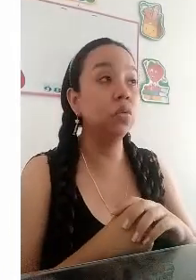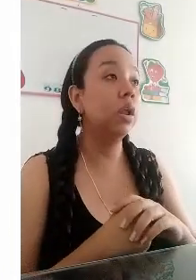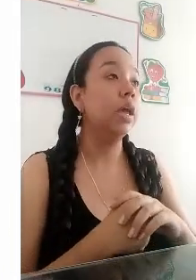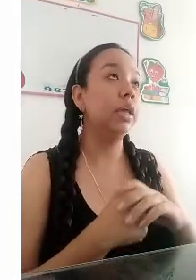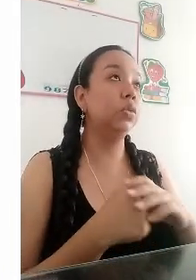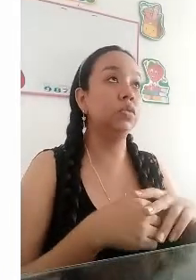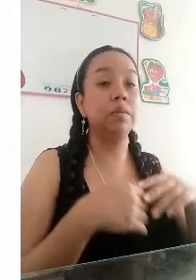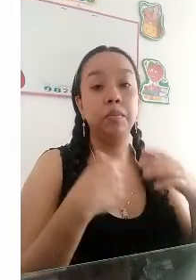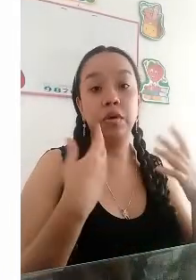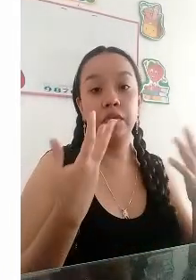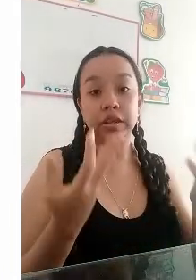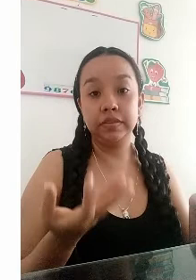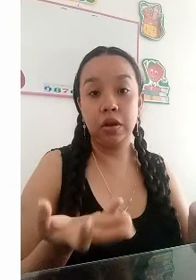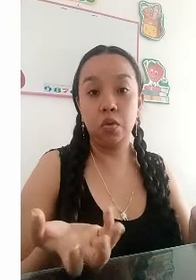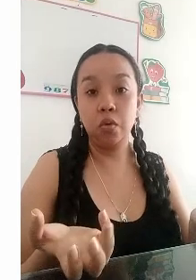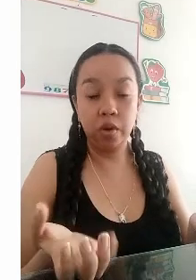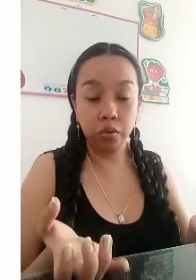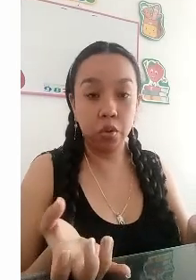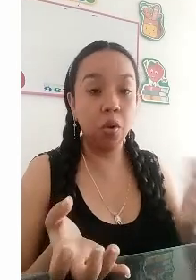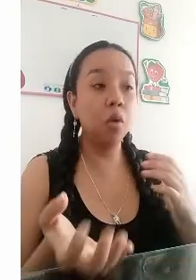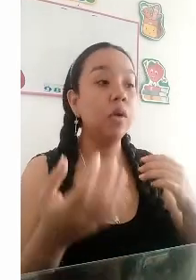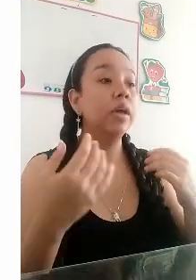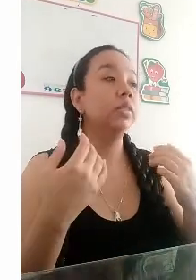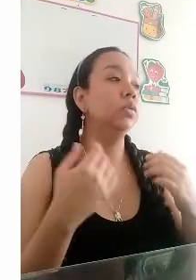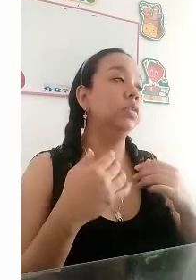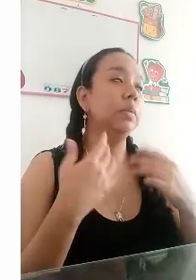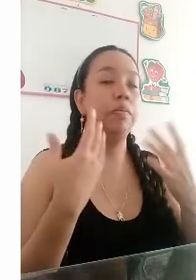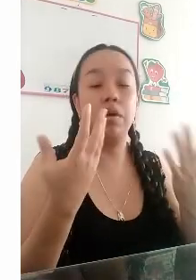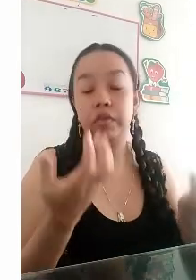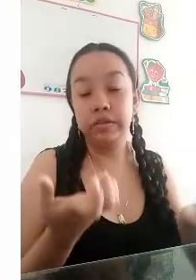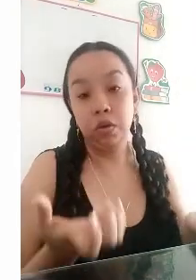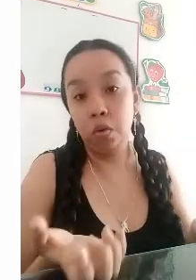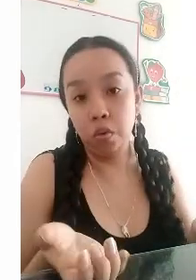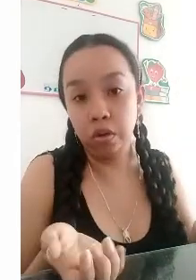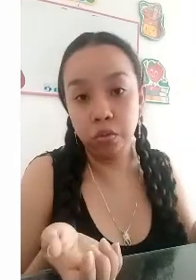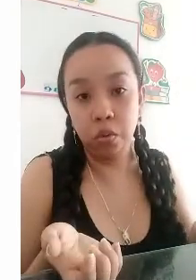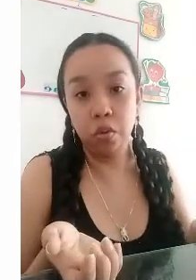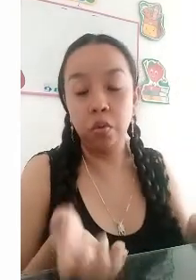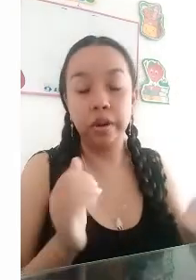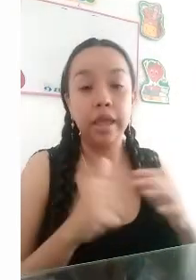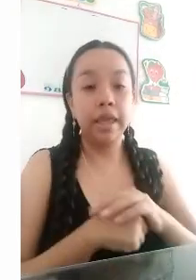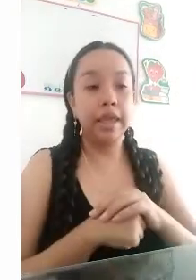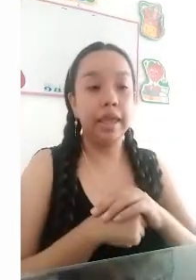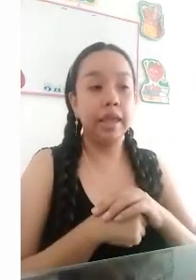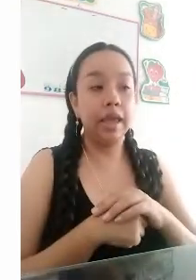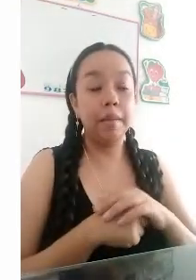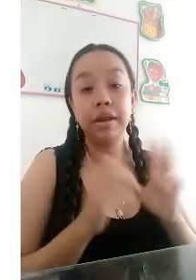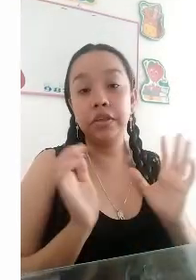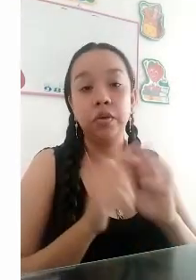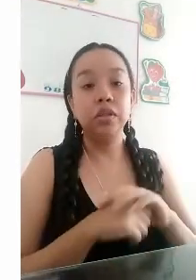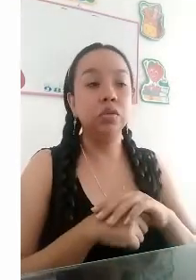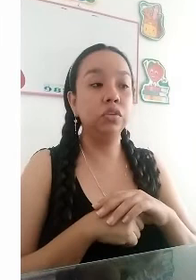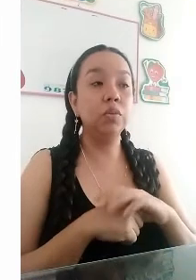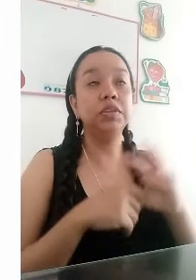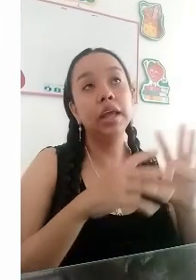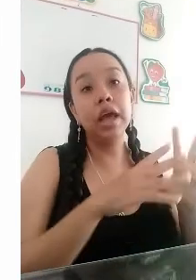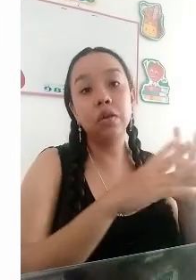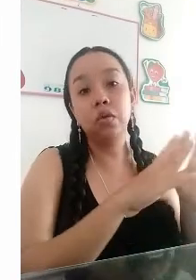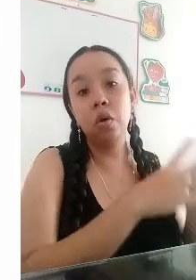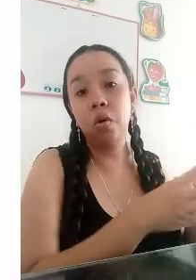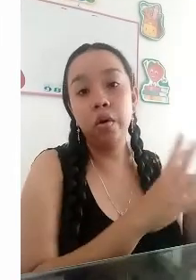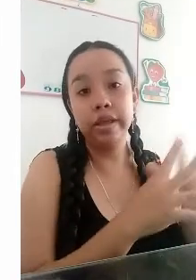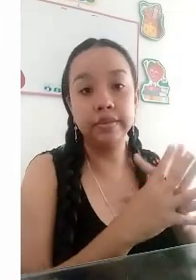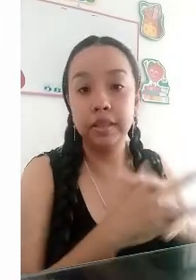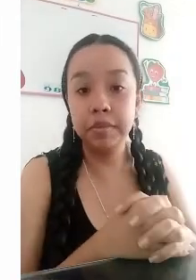auto azul, entonces también puedo diferenciarlo con un auto rojo, entonces también puedo diferenciarlo con un auto color amarillo. Entonces, yo pensé, el